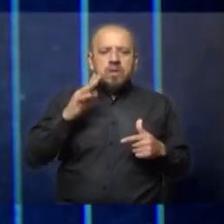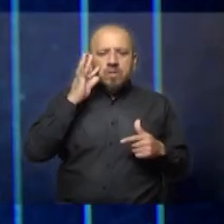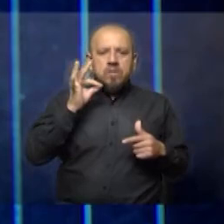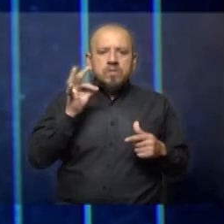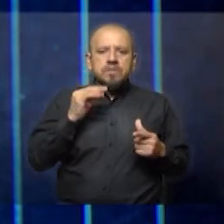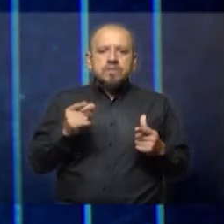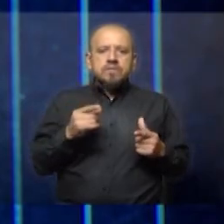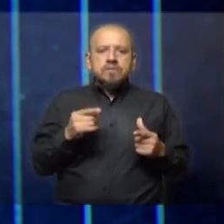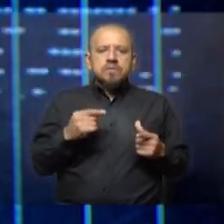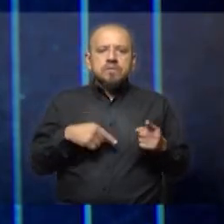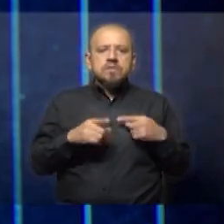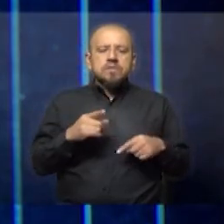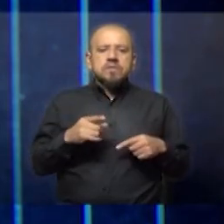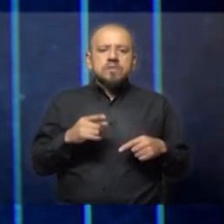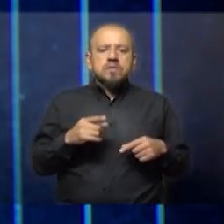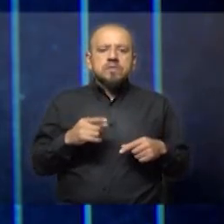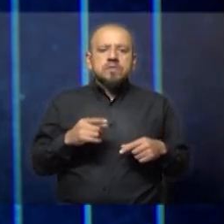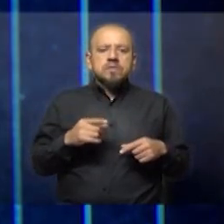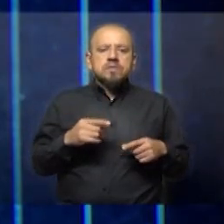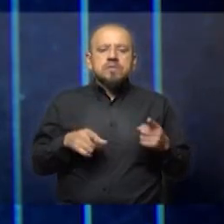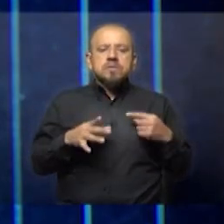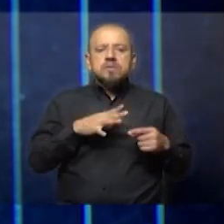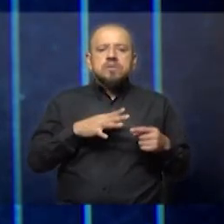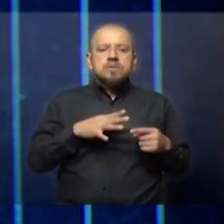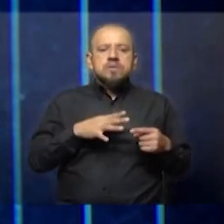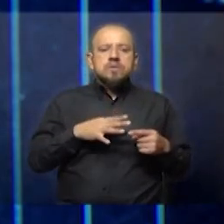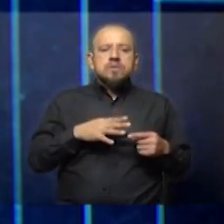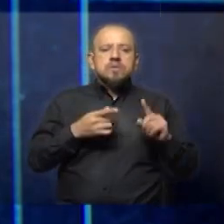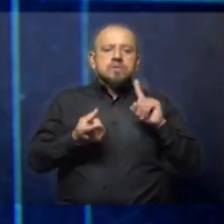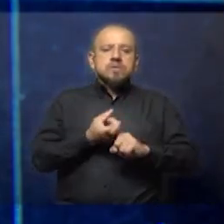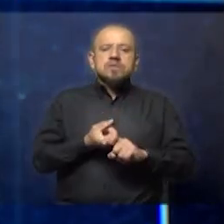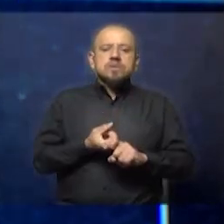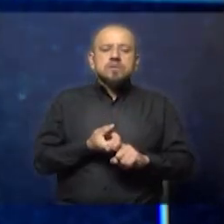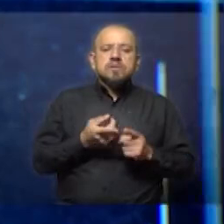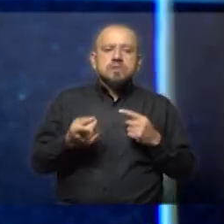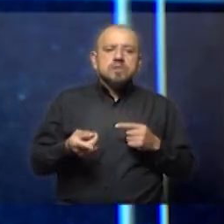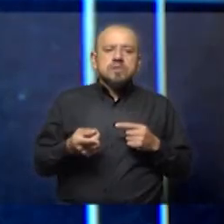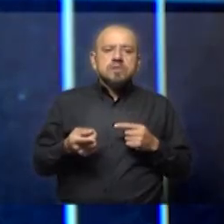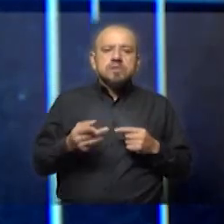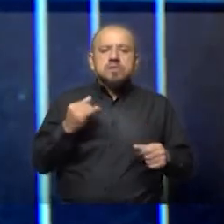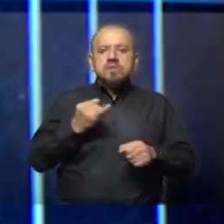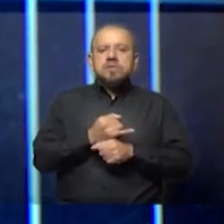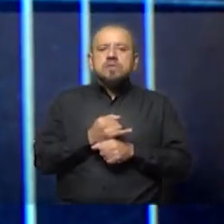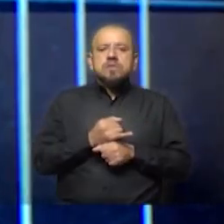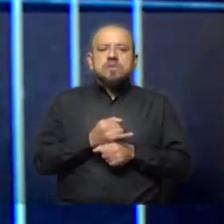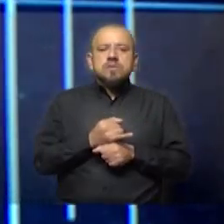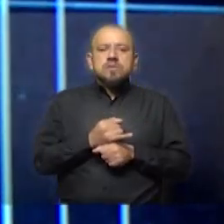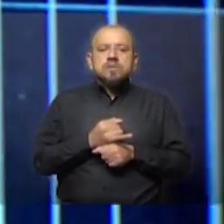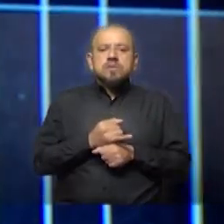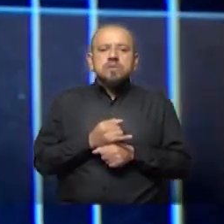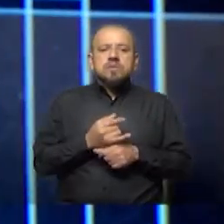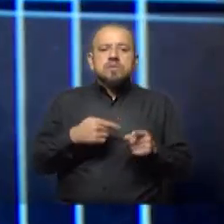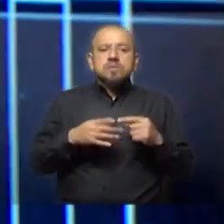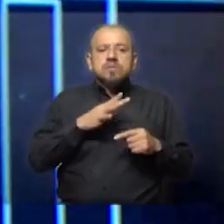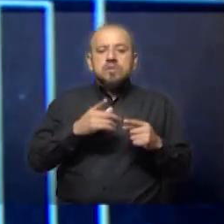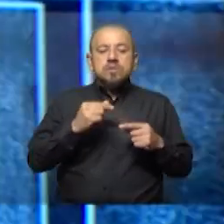digamos de casarse no O sea hay mujeres que no están dentro de este ideal Entonces el error dice de los conservadores es